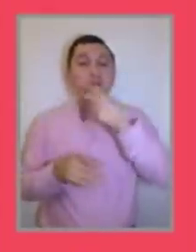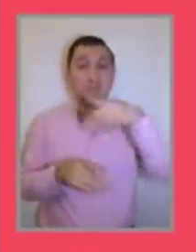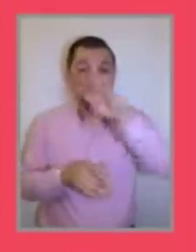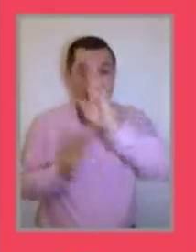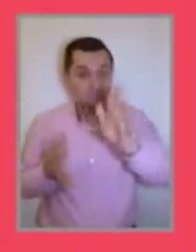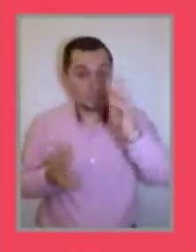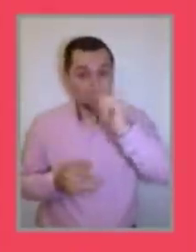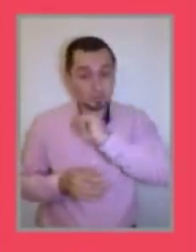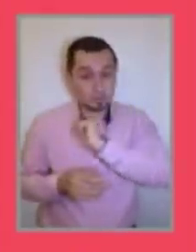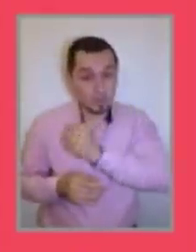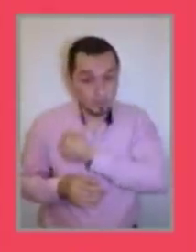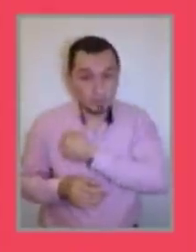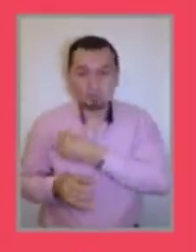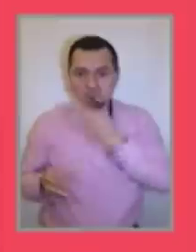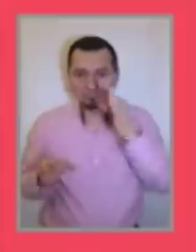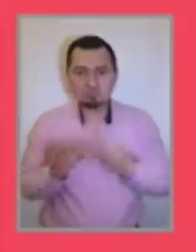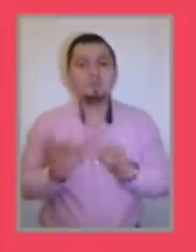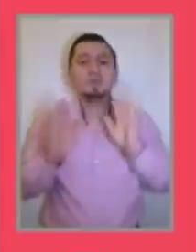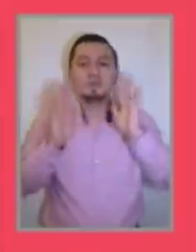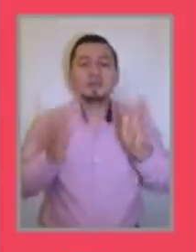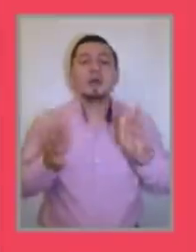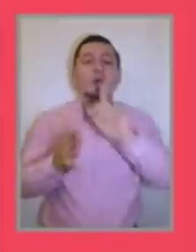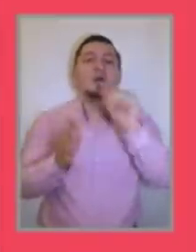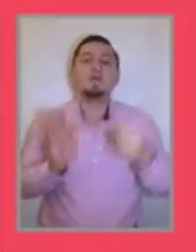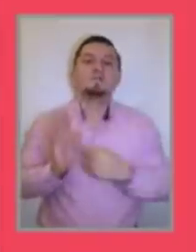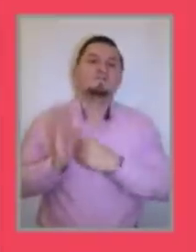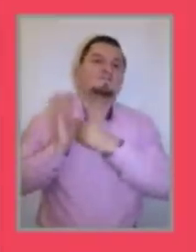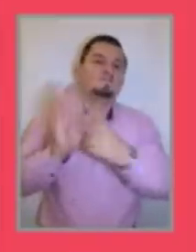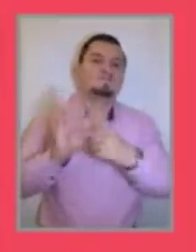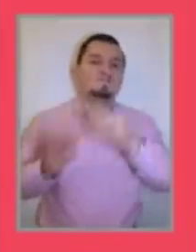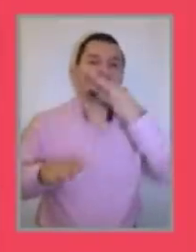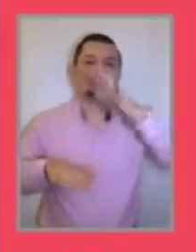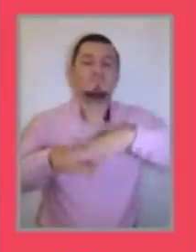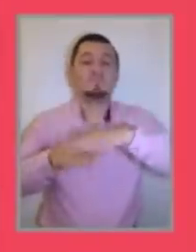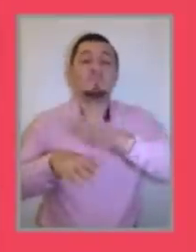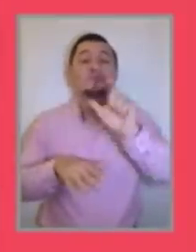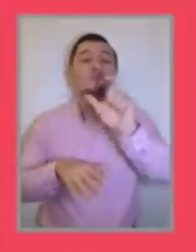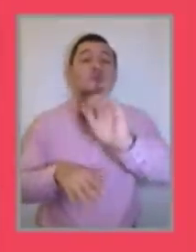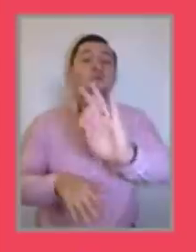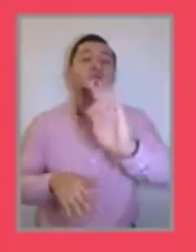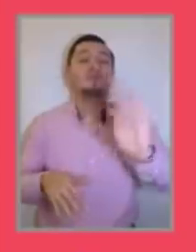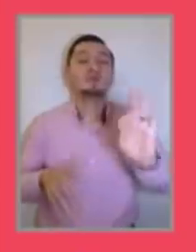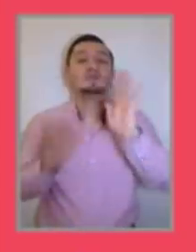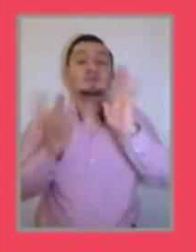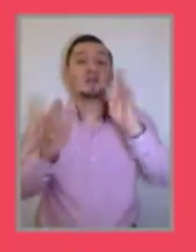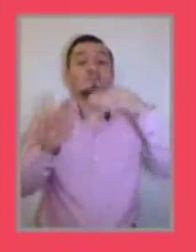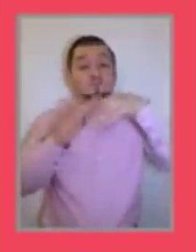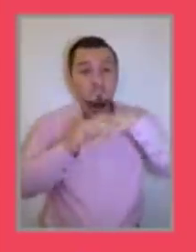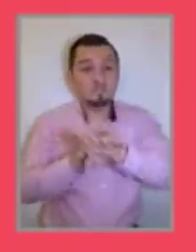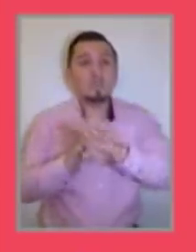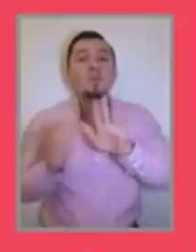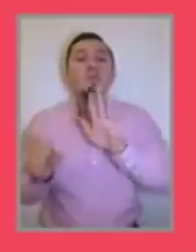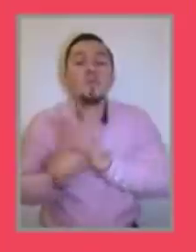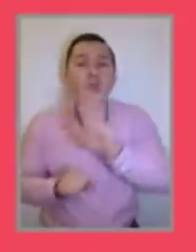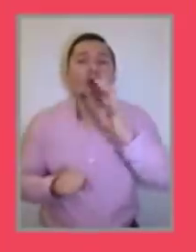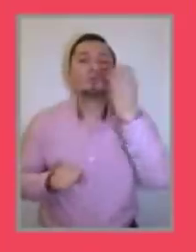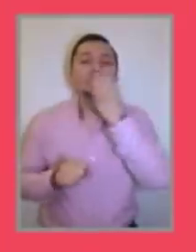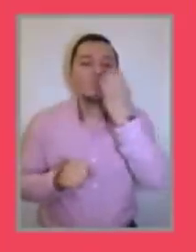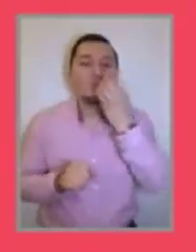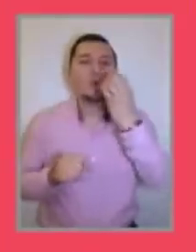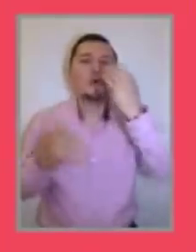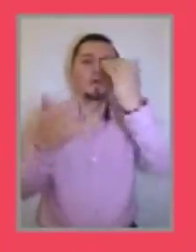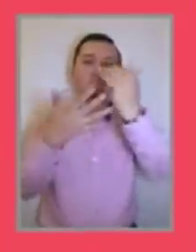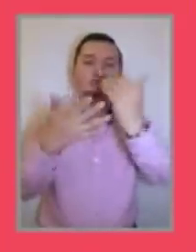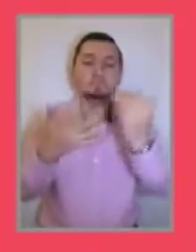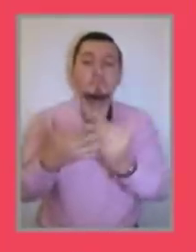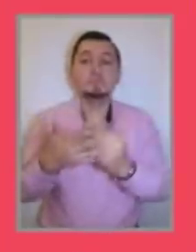y de su nivel de riesgo, entonces sí les vamos a presentar ya en este momento lo que van a ser las etapas de presencialidad educativa. La